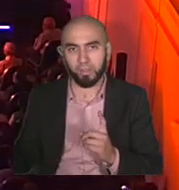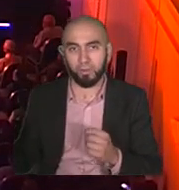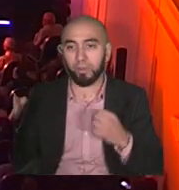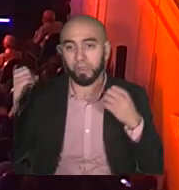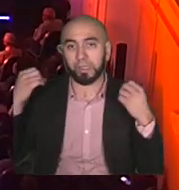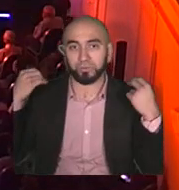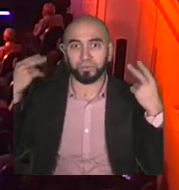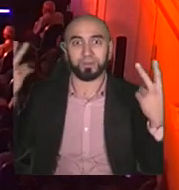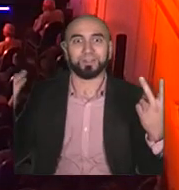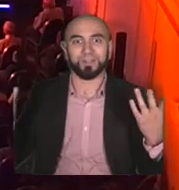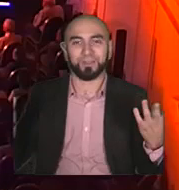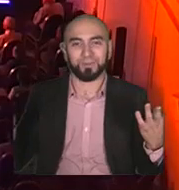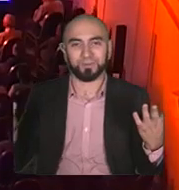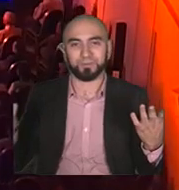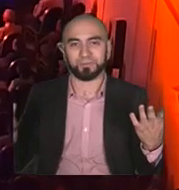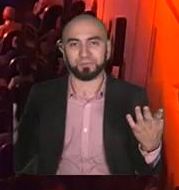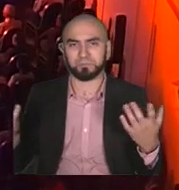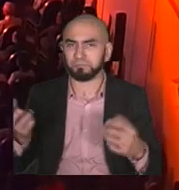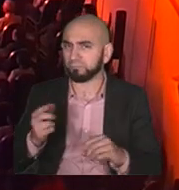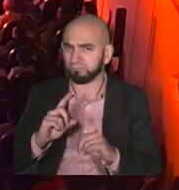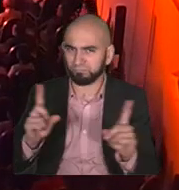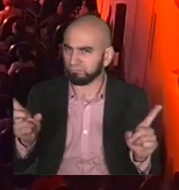extrovertido. No.